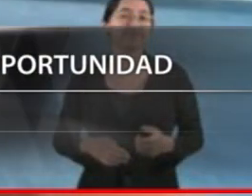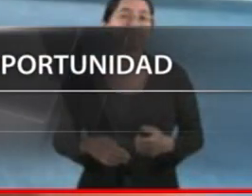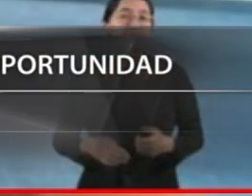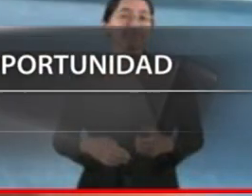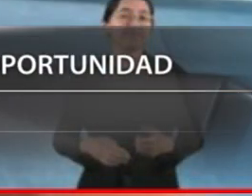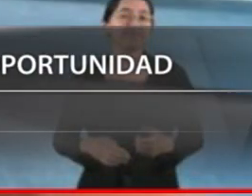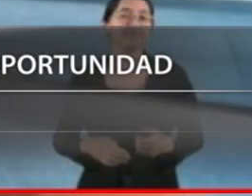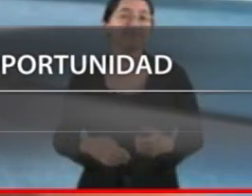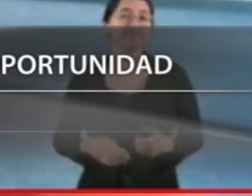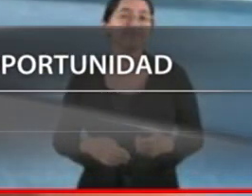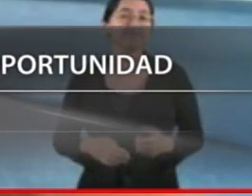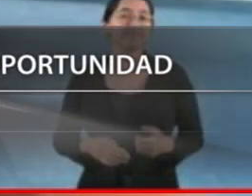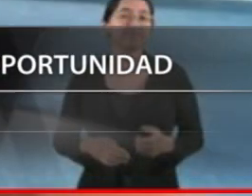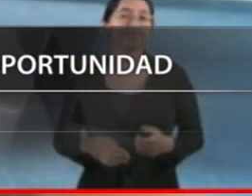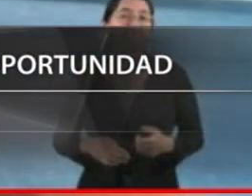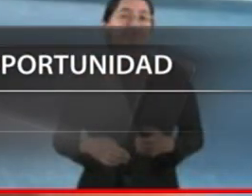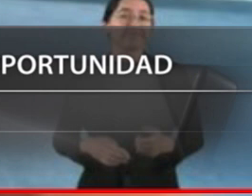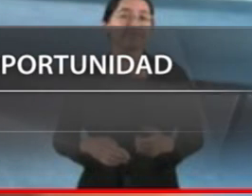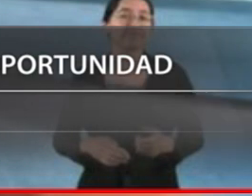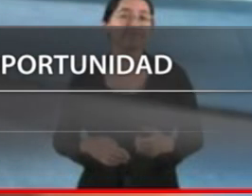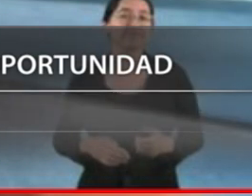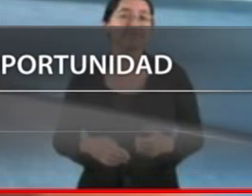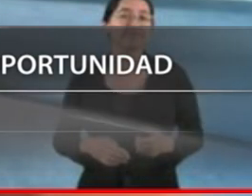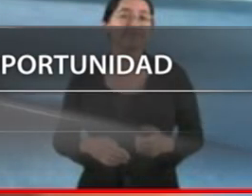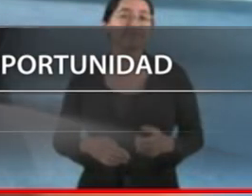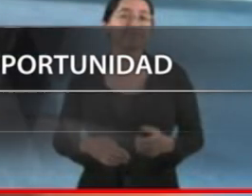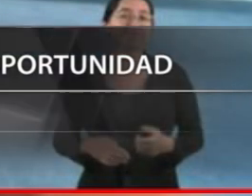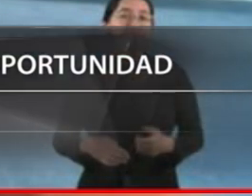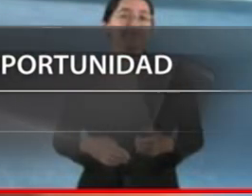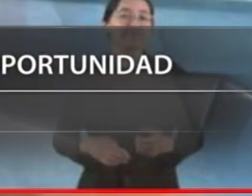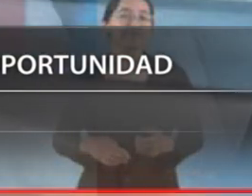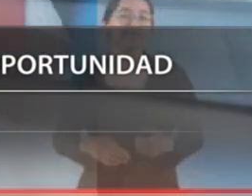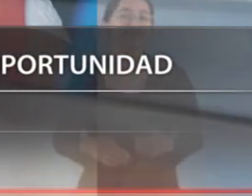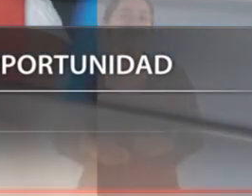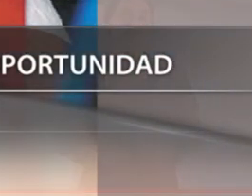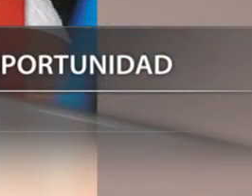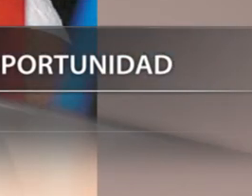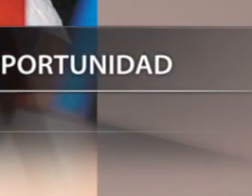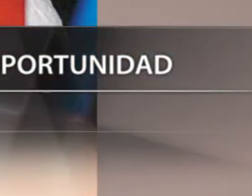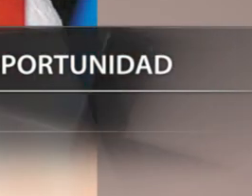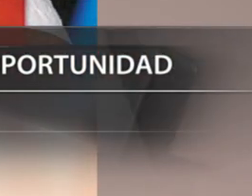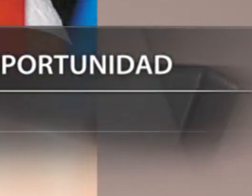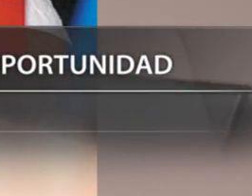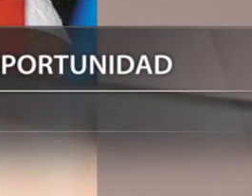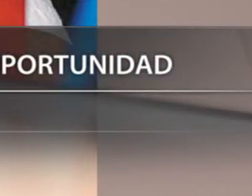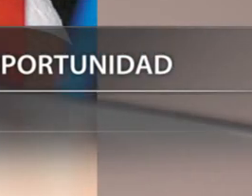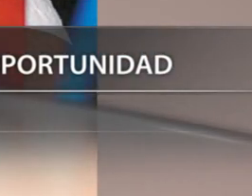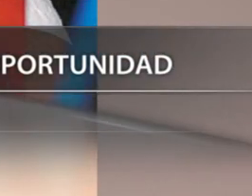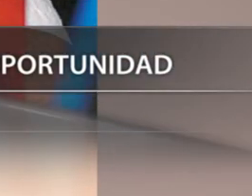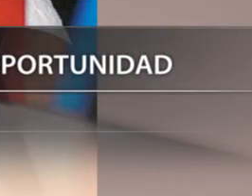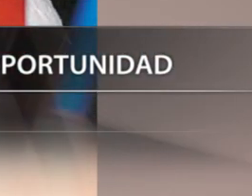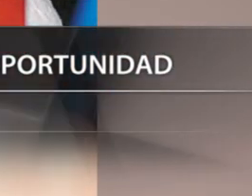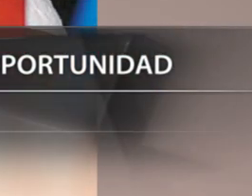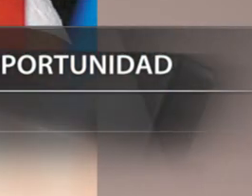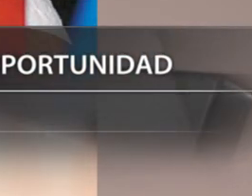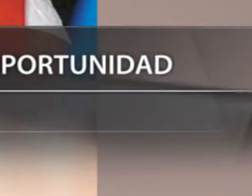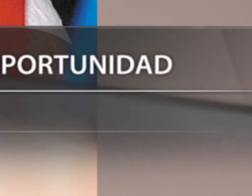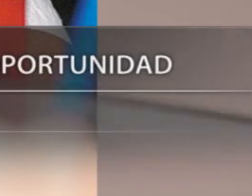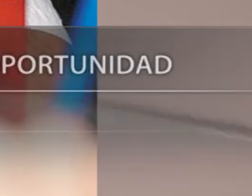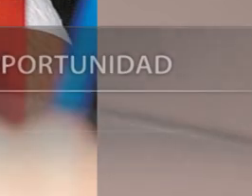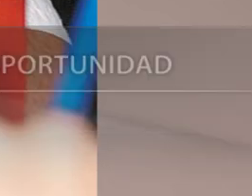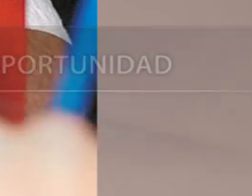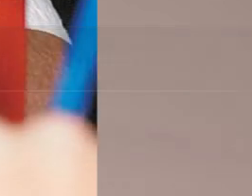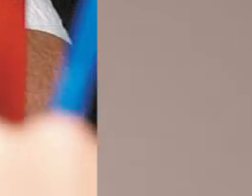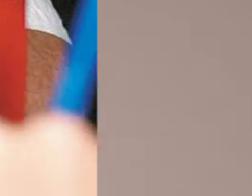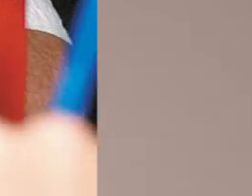el tratamiento procesal correspondiente de contrastación y verificación y se determinará si se convoca a la audiencia o no consecuencia y como alistamiento